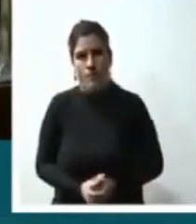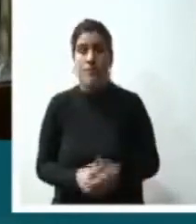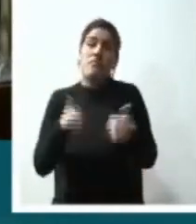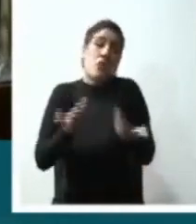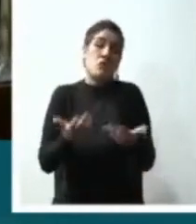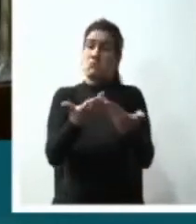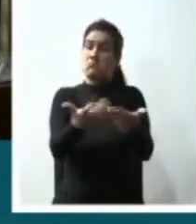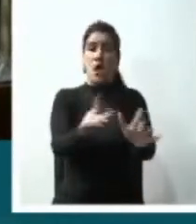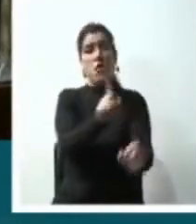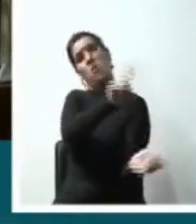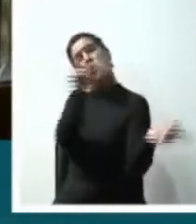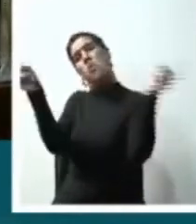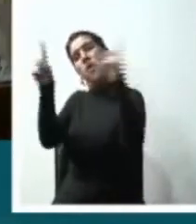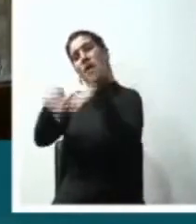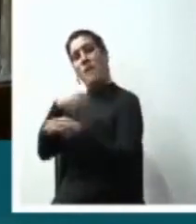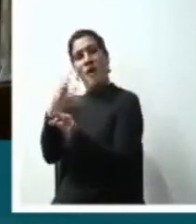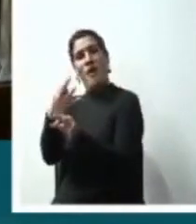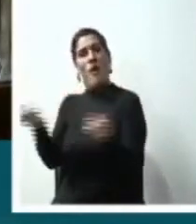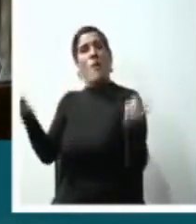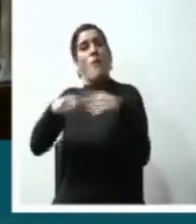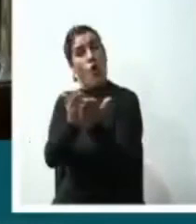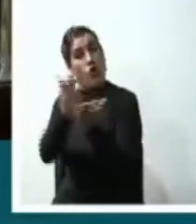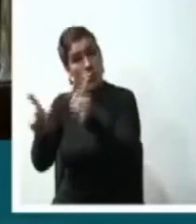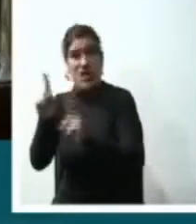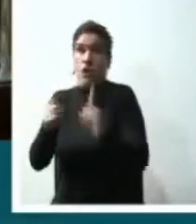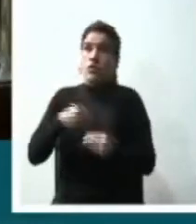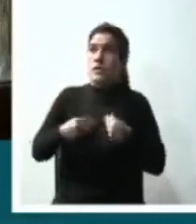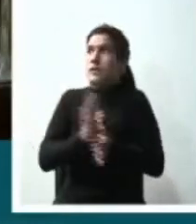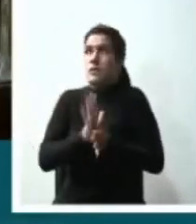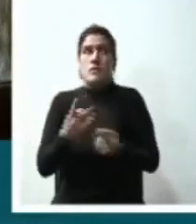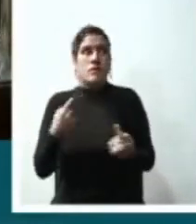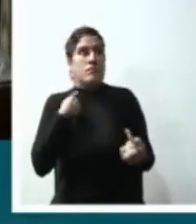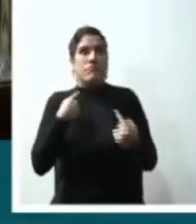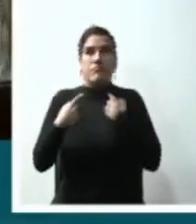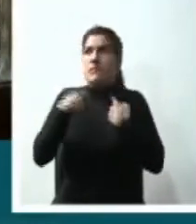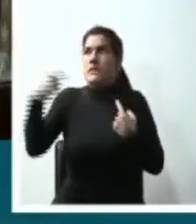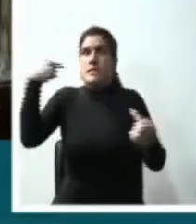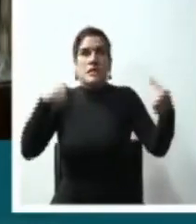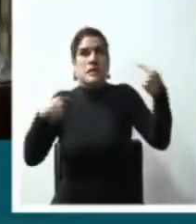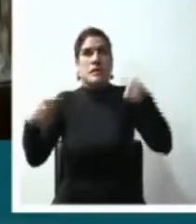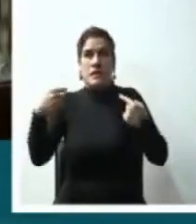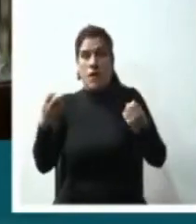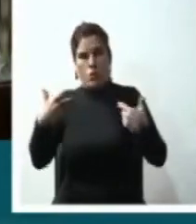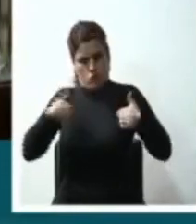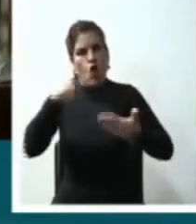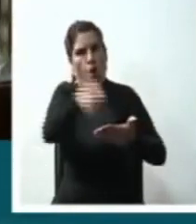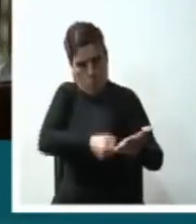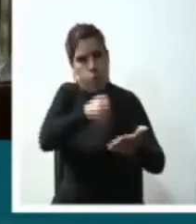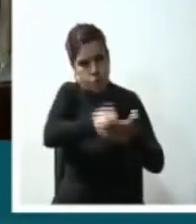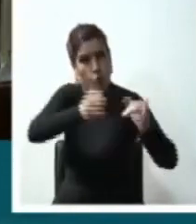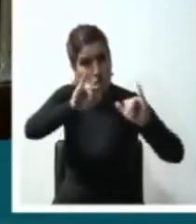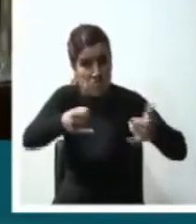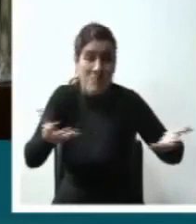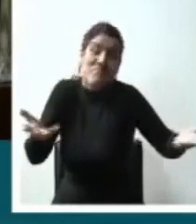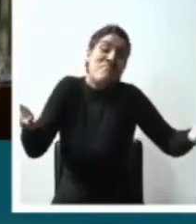que algunos, bueno, se sienten amenazados también quizás por esa rebeldía, por esa lucha que yo reivindico